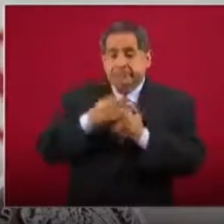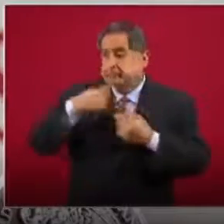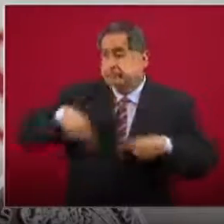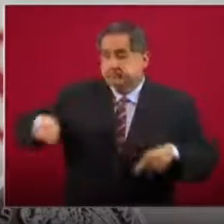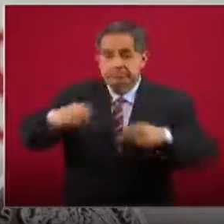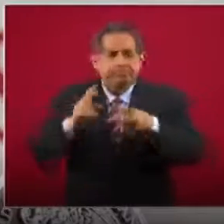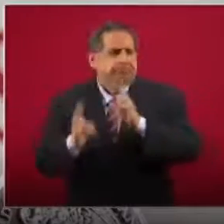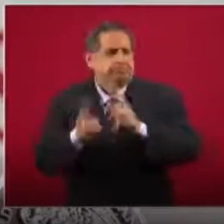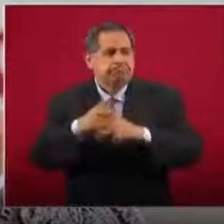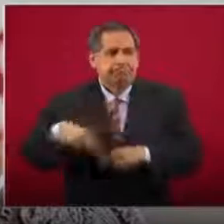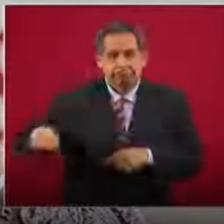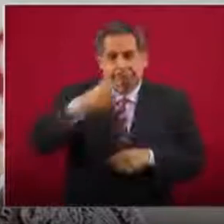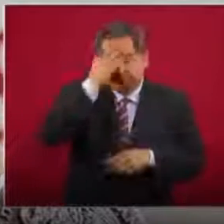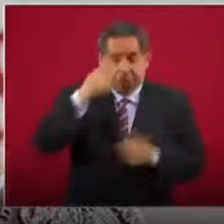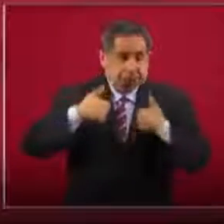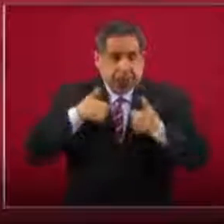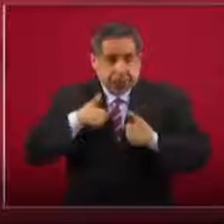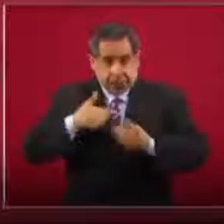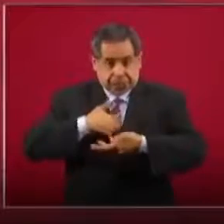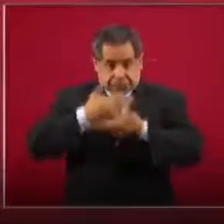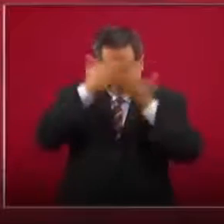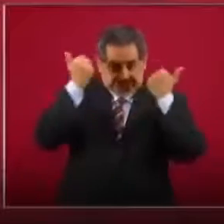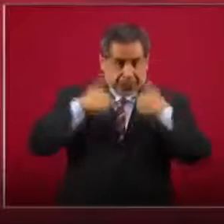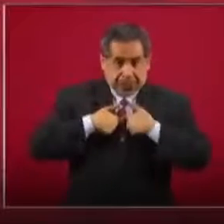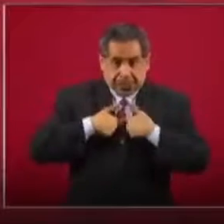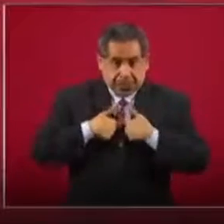nadie sabía, al menos yo no sabía,